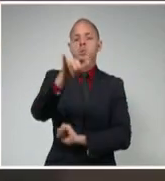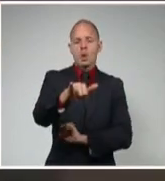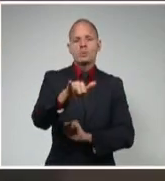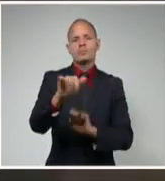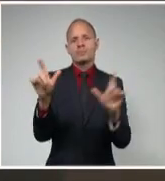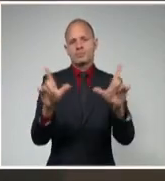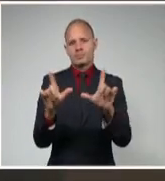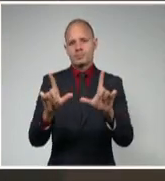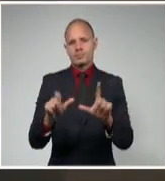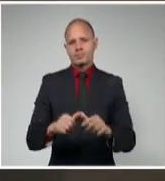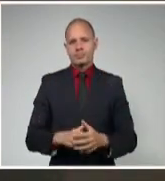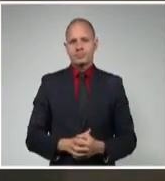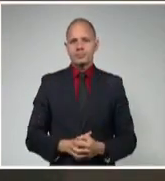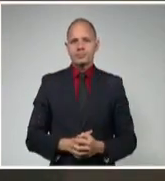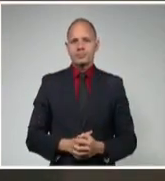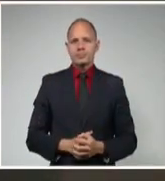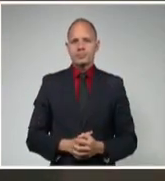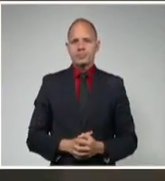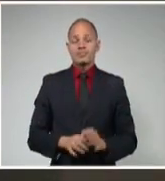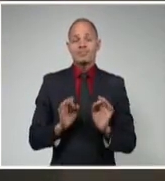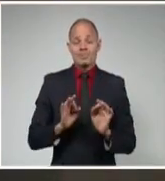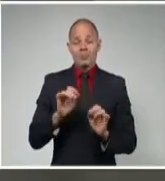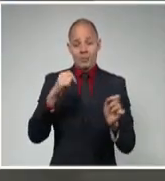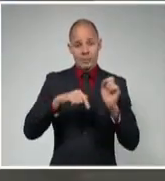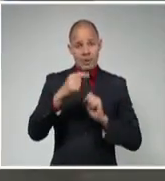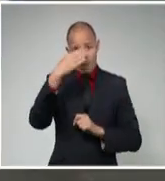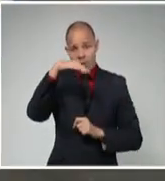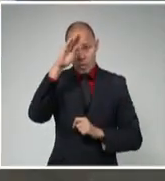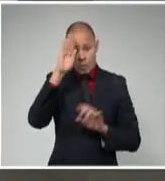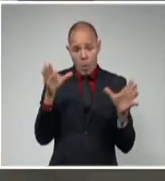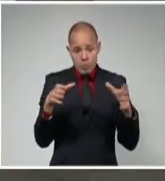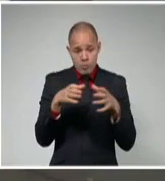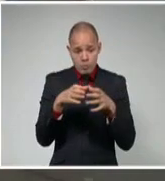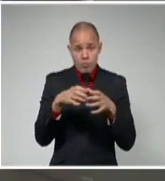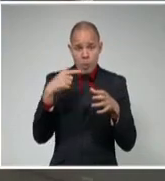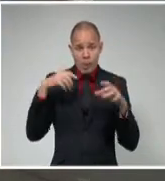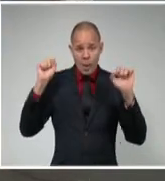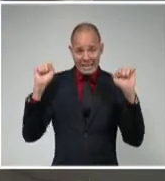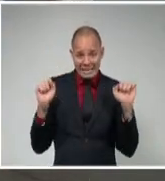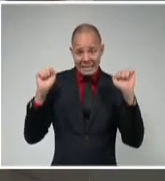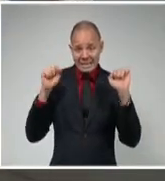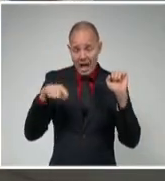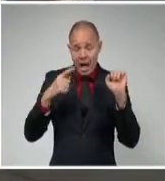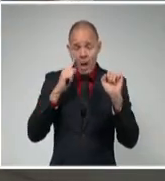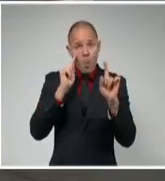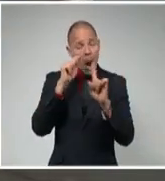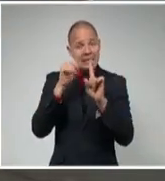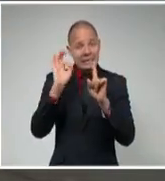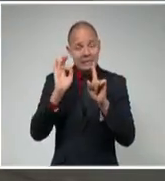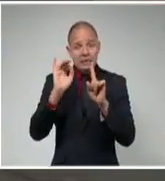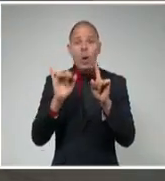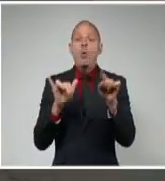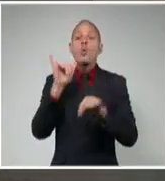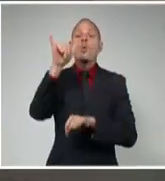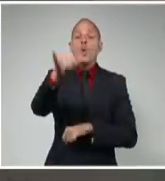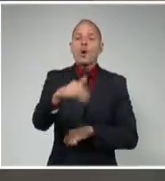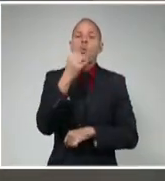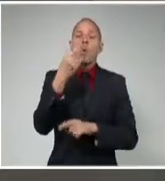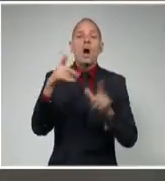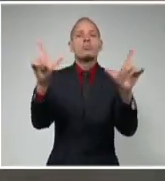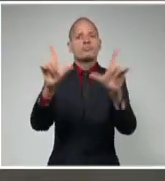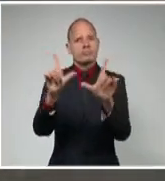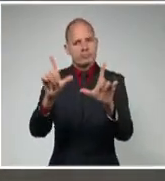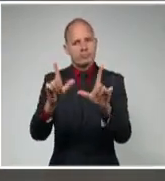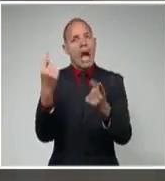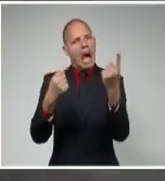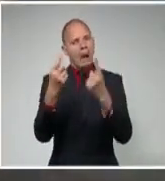importancia. Y es que las pesas cubanas quieren estar presentes en la cita bajo los 5 aros con alguna de estas figuras y a la vez